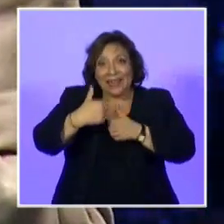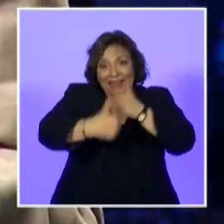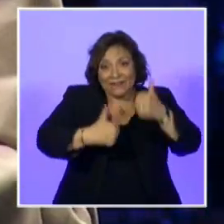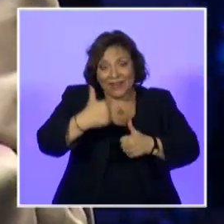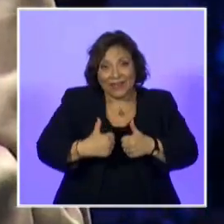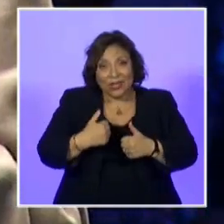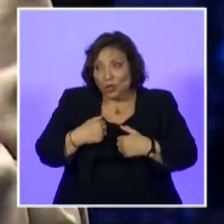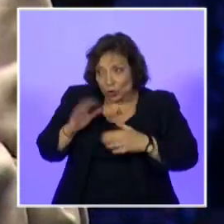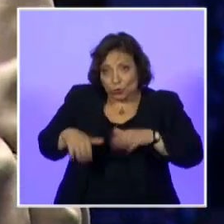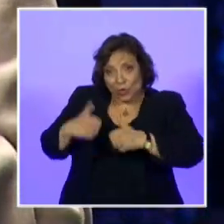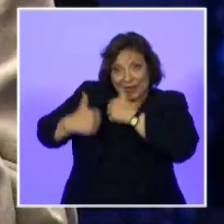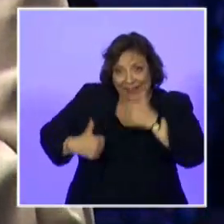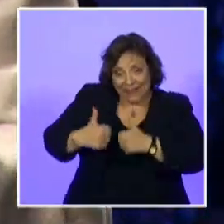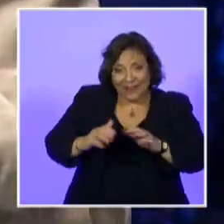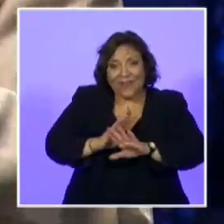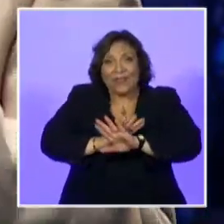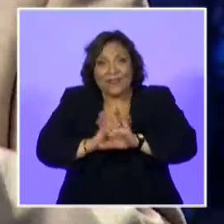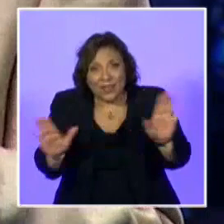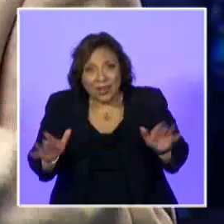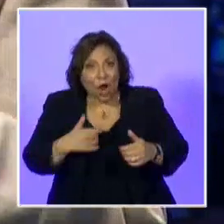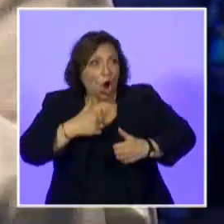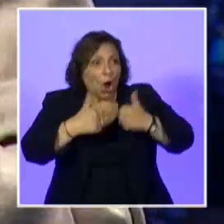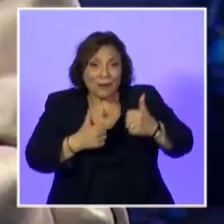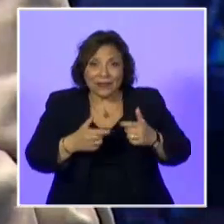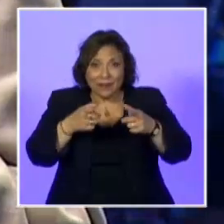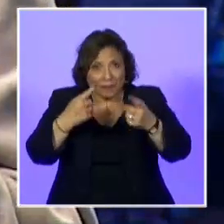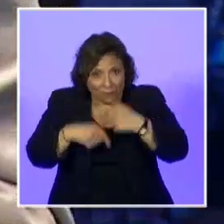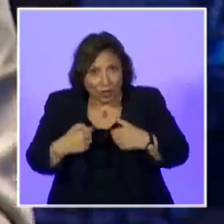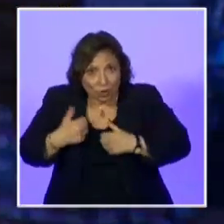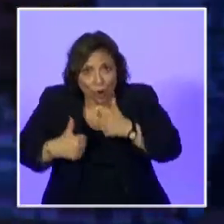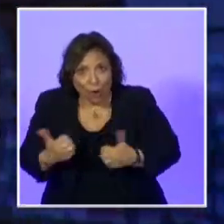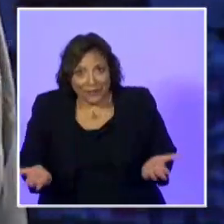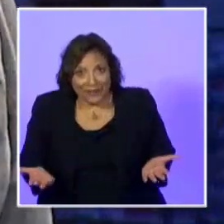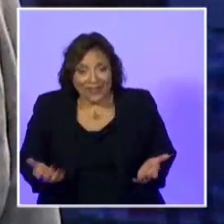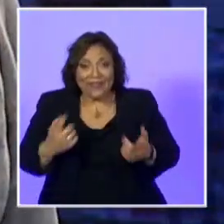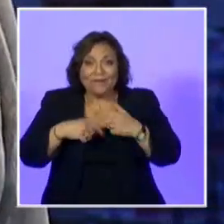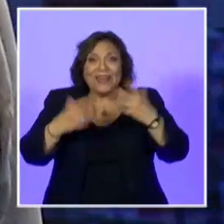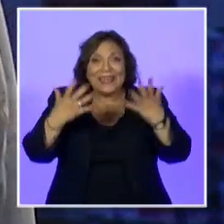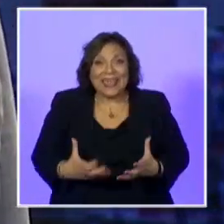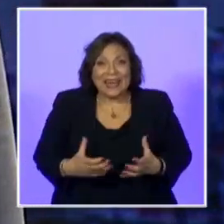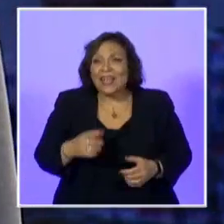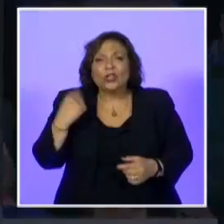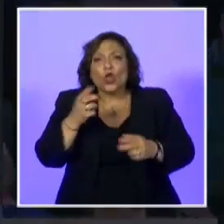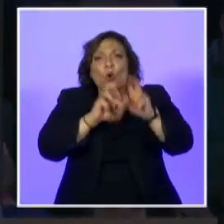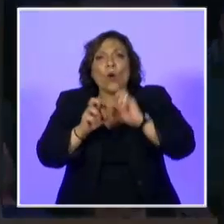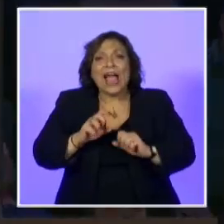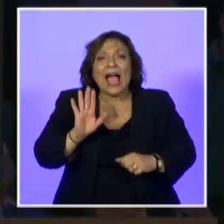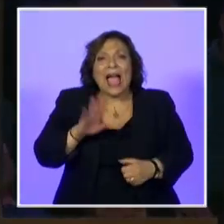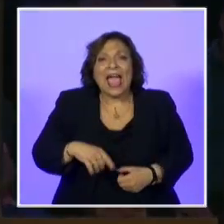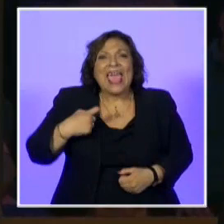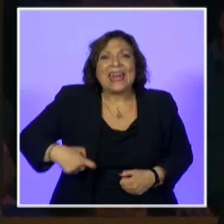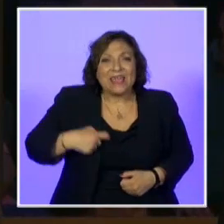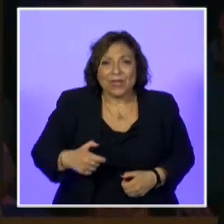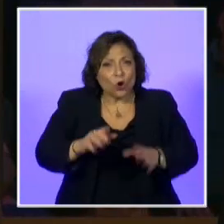eso somos. Dejemos de ser competidores porque eso somos. Y quieren que sean enemigos, que no vamos a